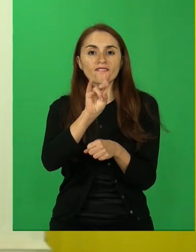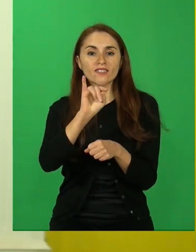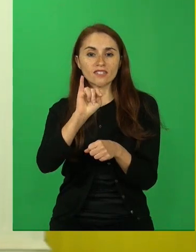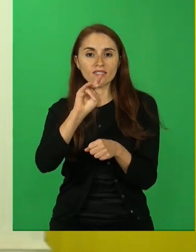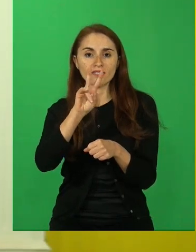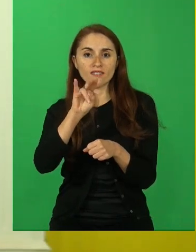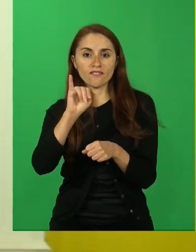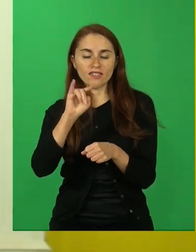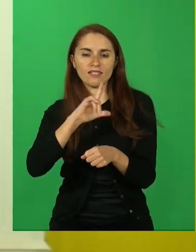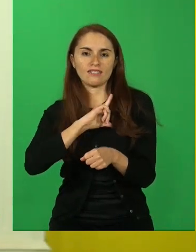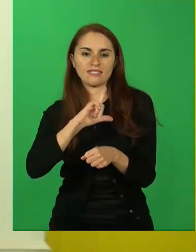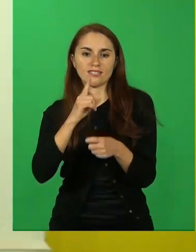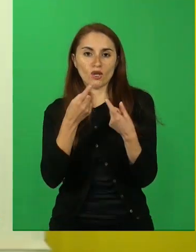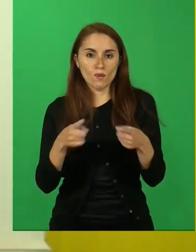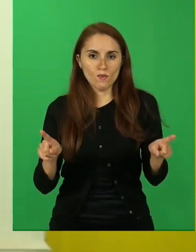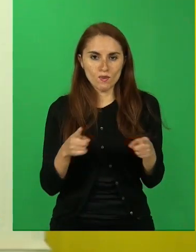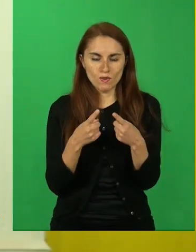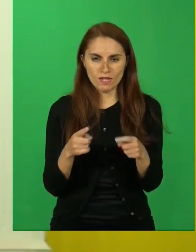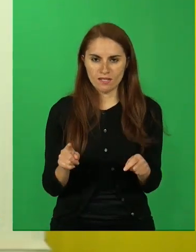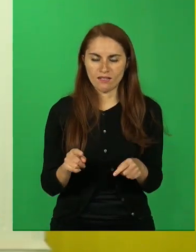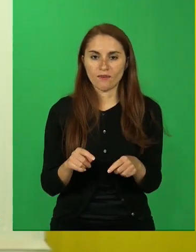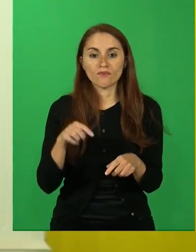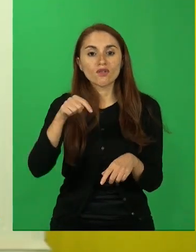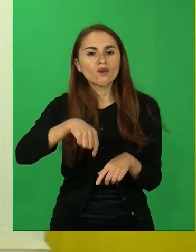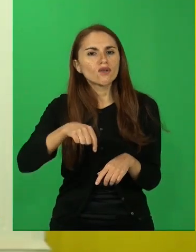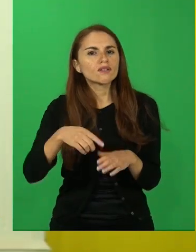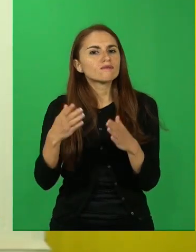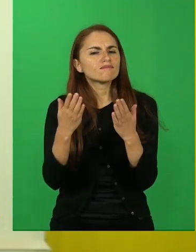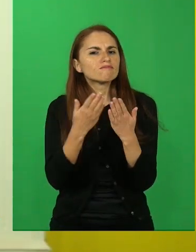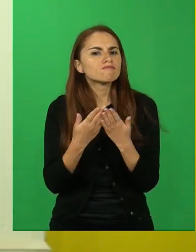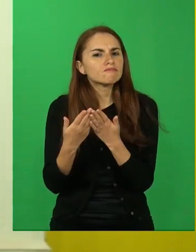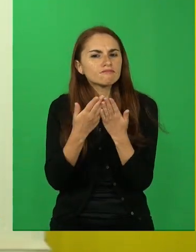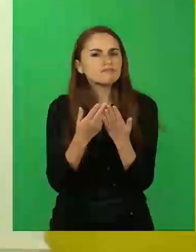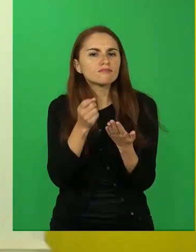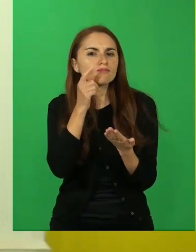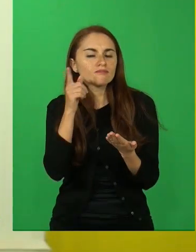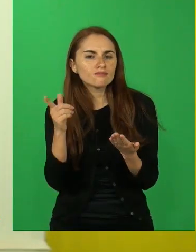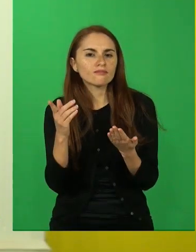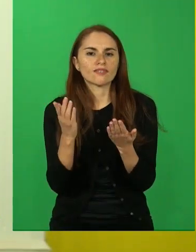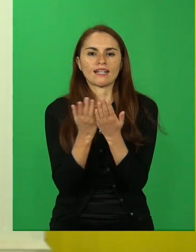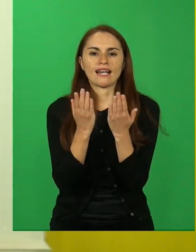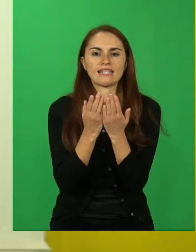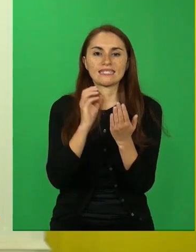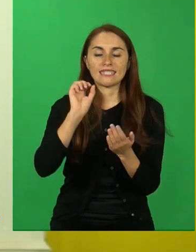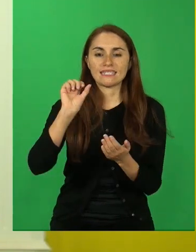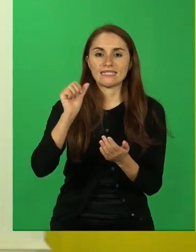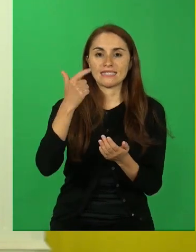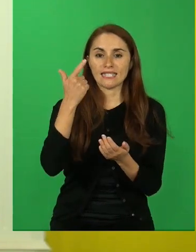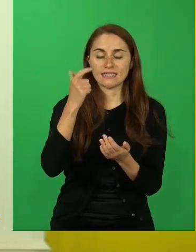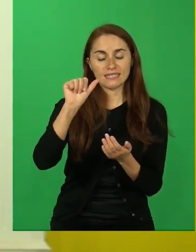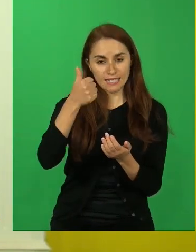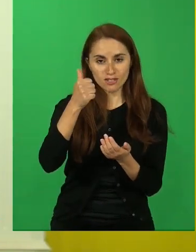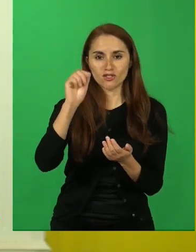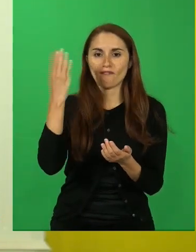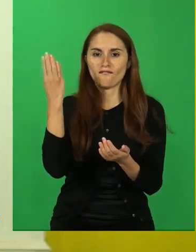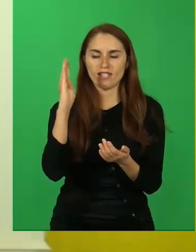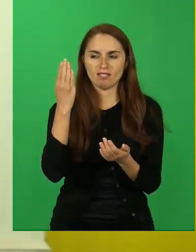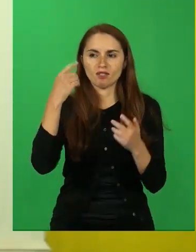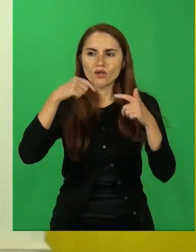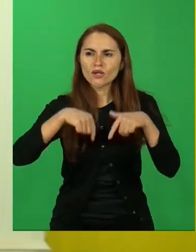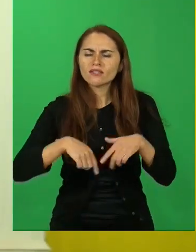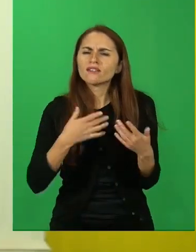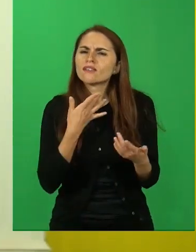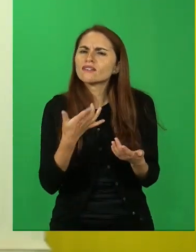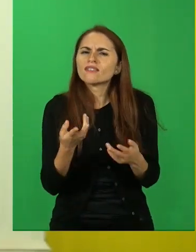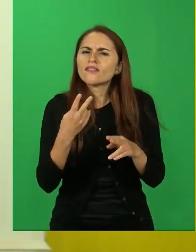de la ciudad de Copiapó. Hoy vamos a hacer una clase para sexto básico. ¿Y qué es lo que vamos a trabajar el día de